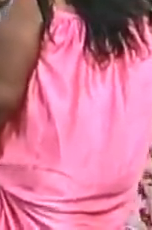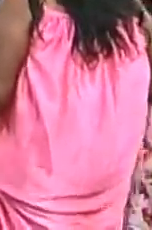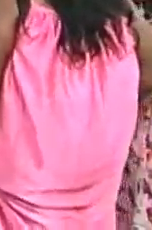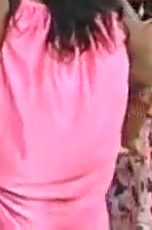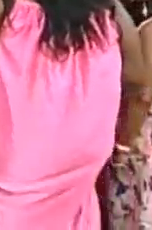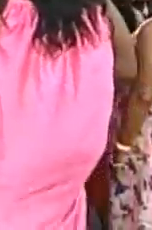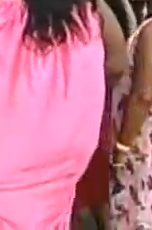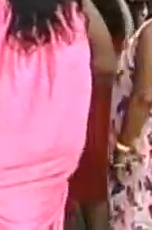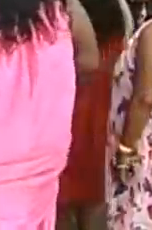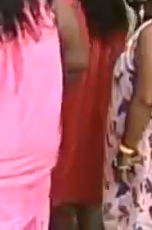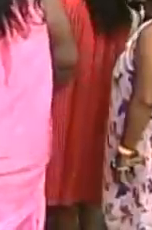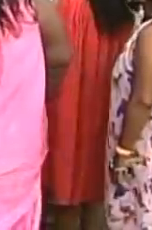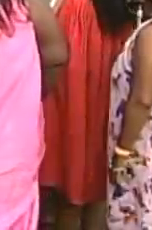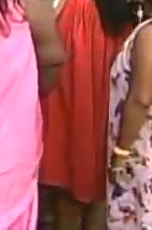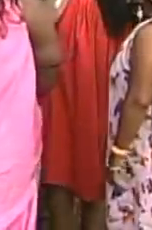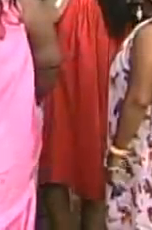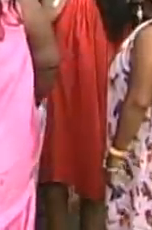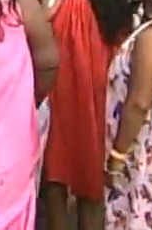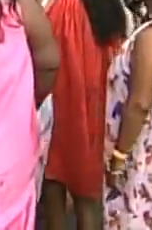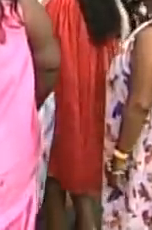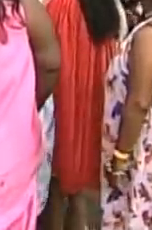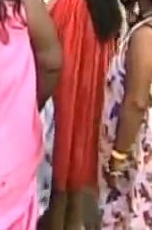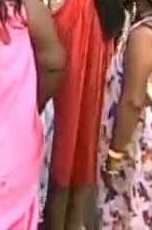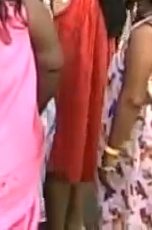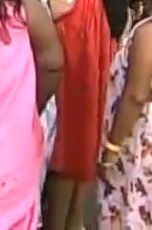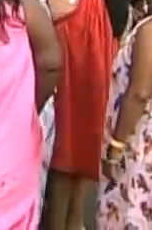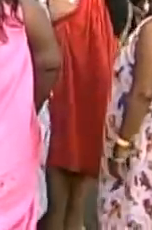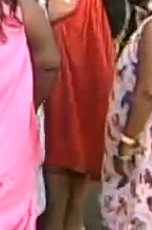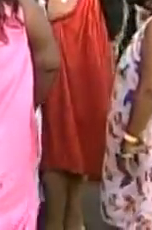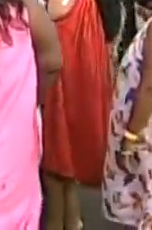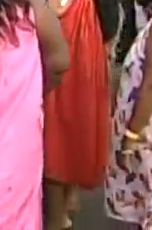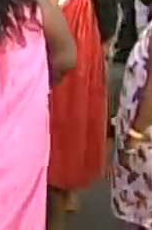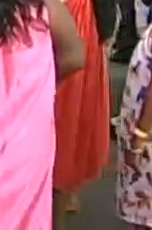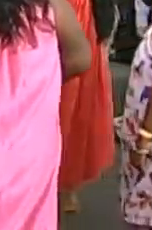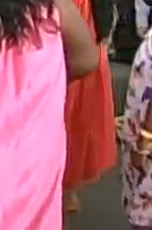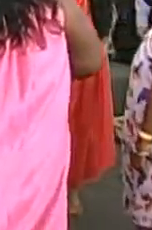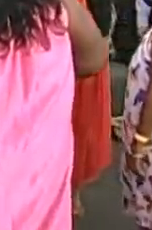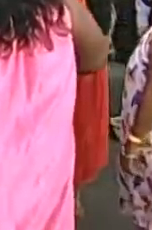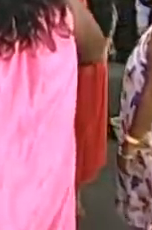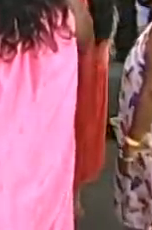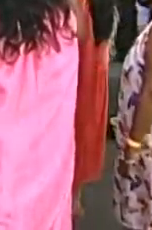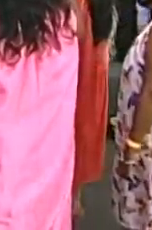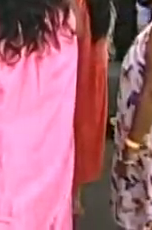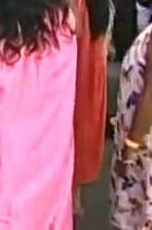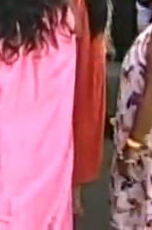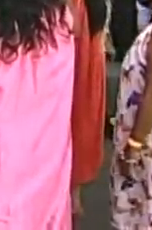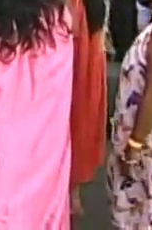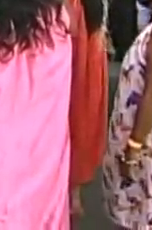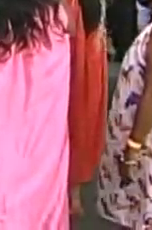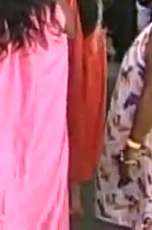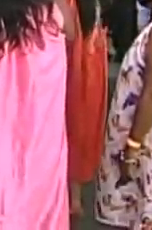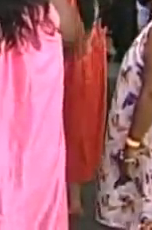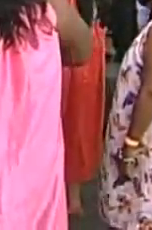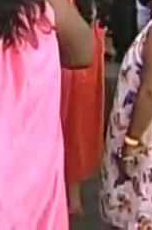Nosotros en este baile es un baile muy sagrado, desde el Tamacuro estamos